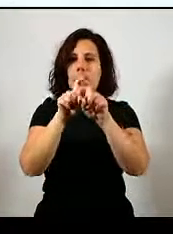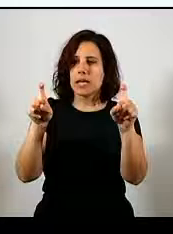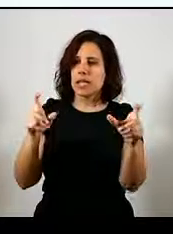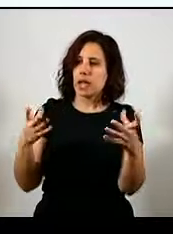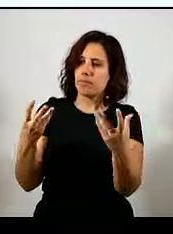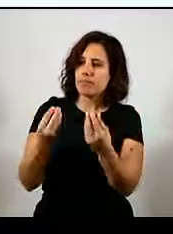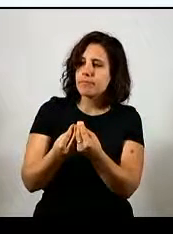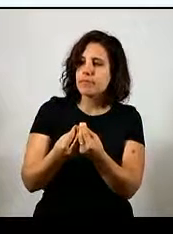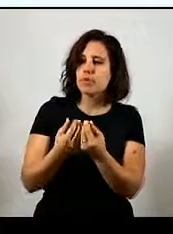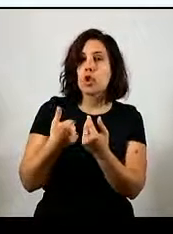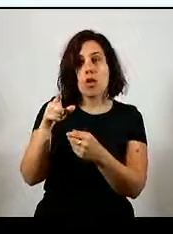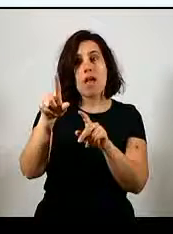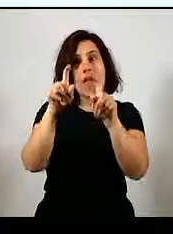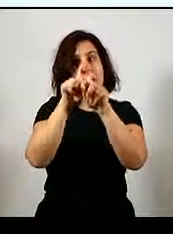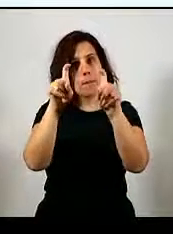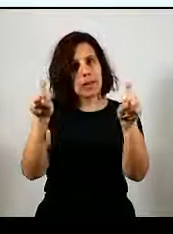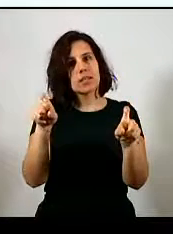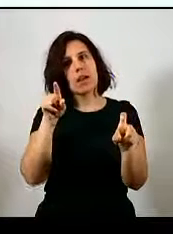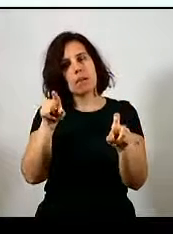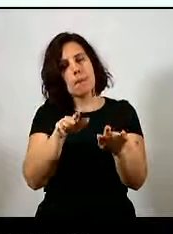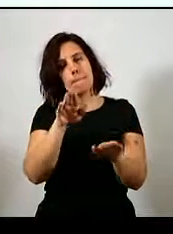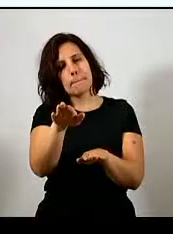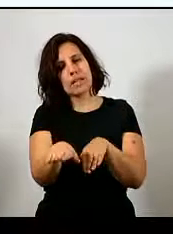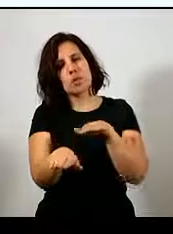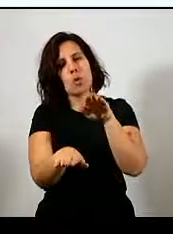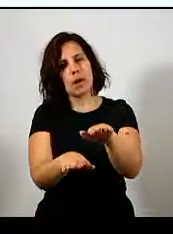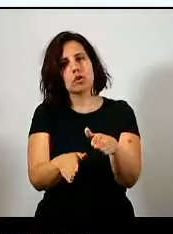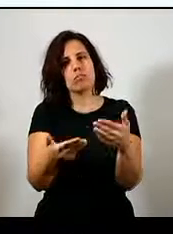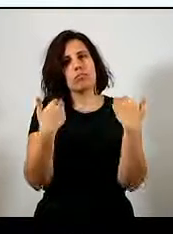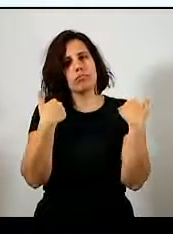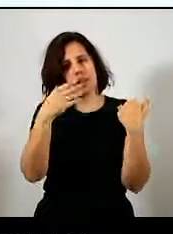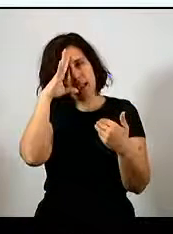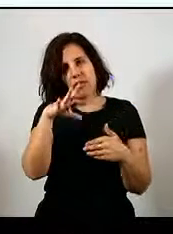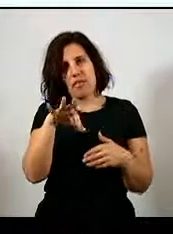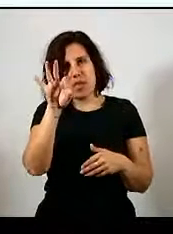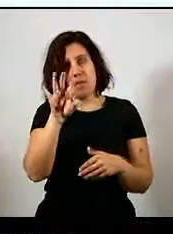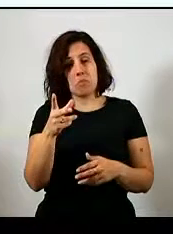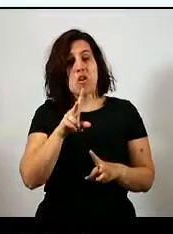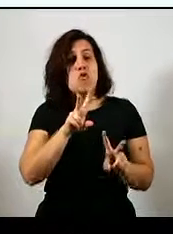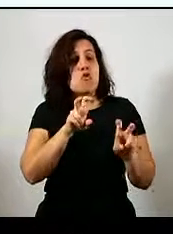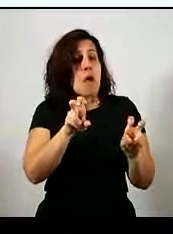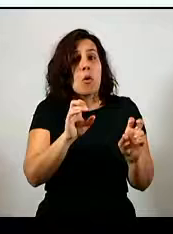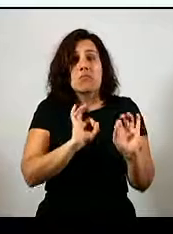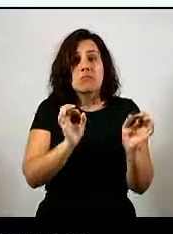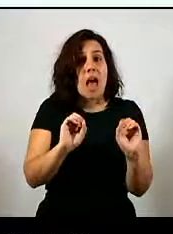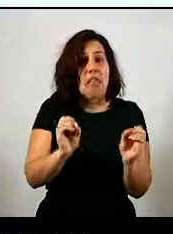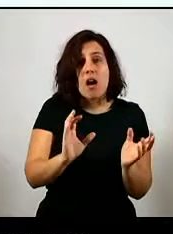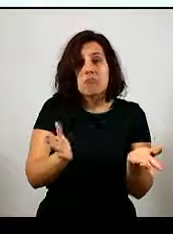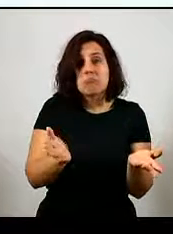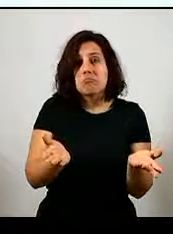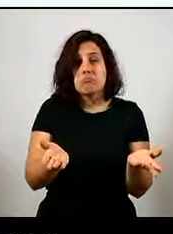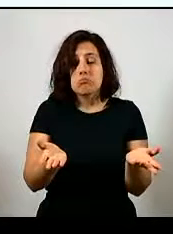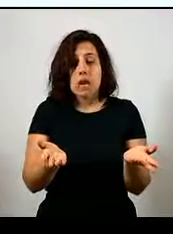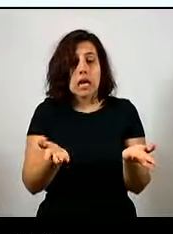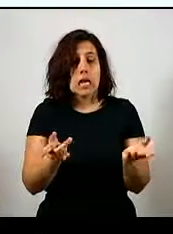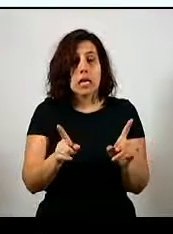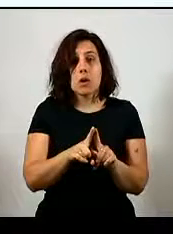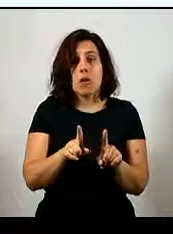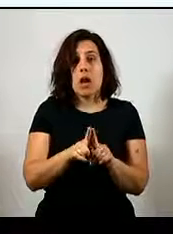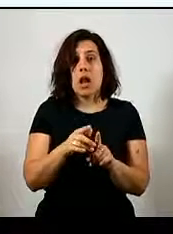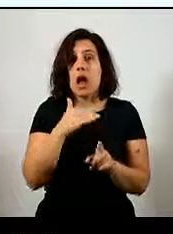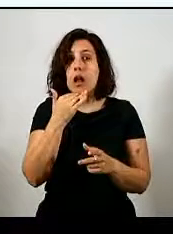empresas las que vayan dando pasos, que son las que tienen mérito. No hay ninguna novedad y no hay ninguna alarma en el